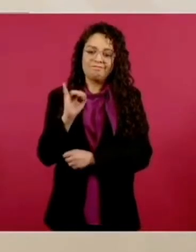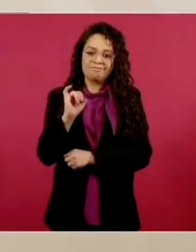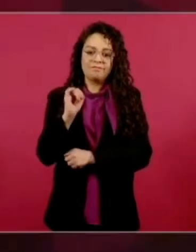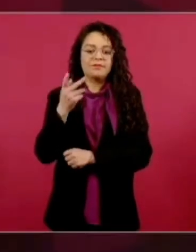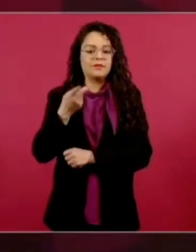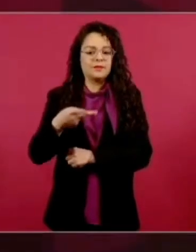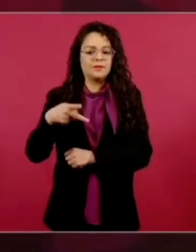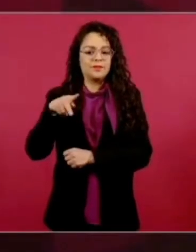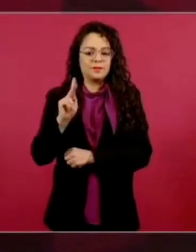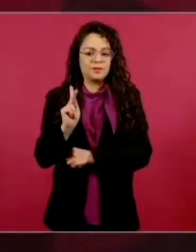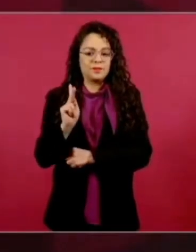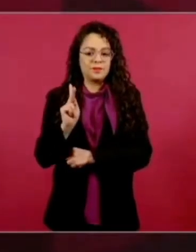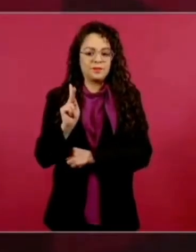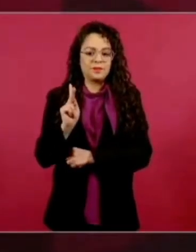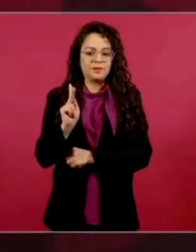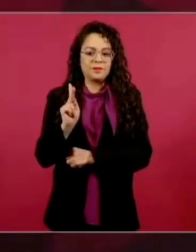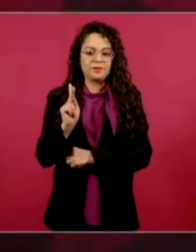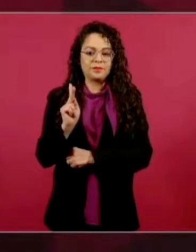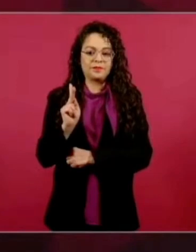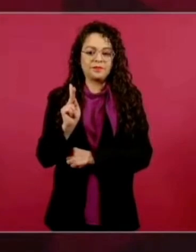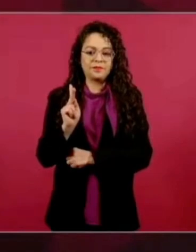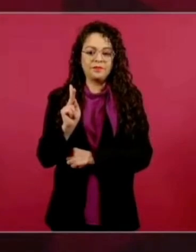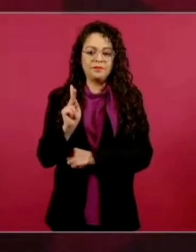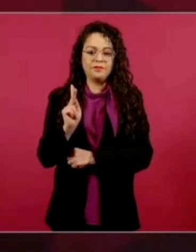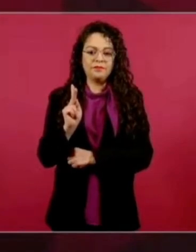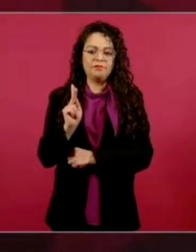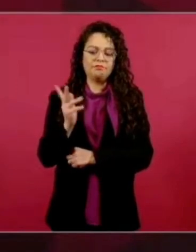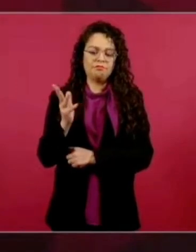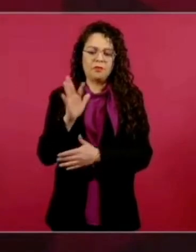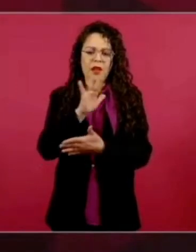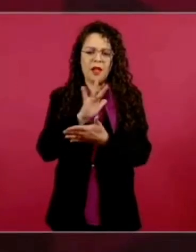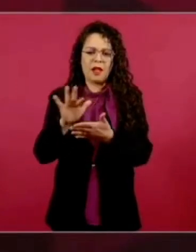Pero hay que leerlo poco a poco.